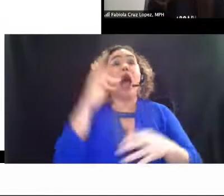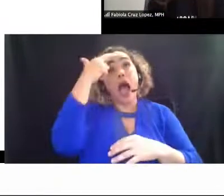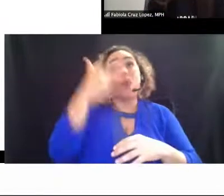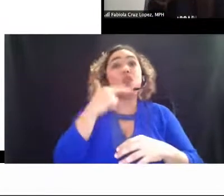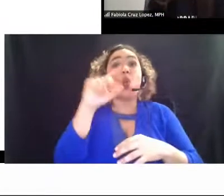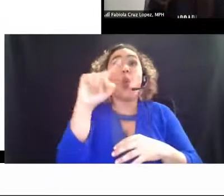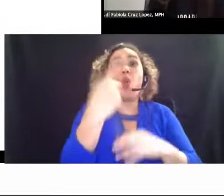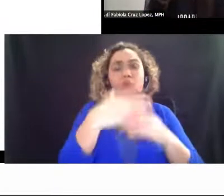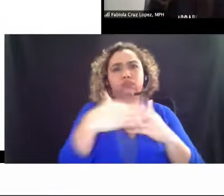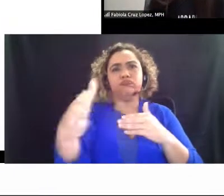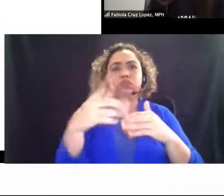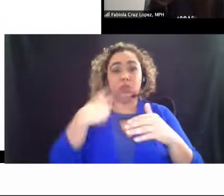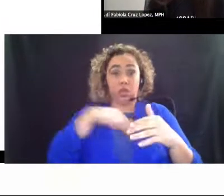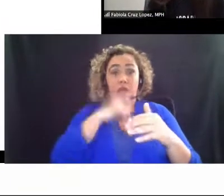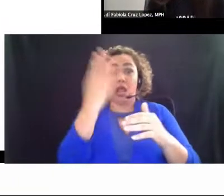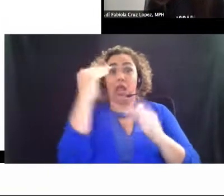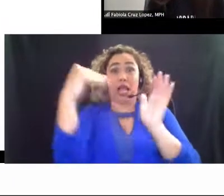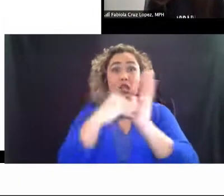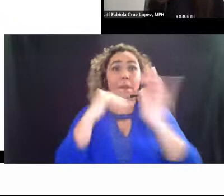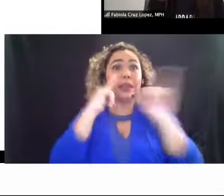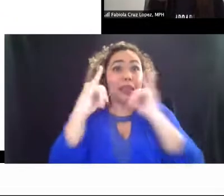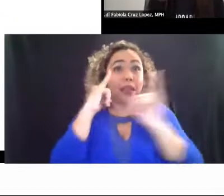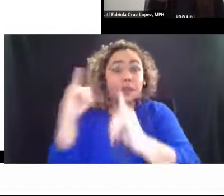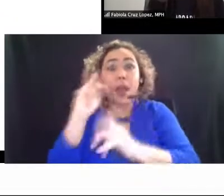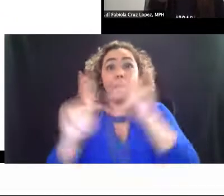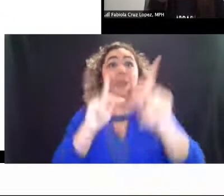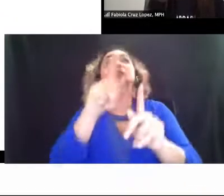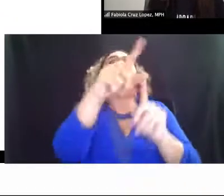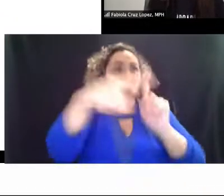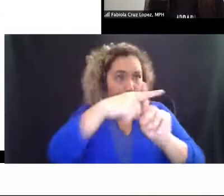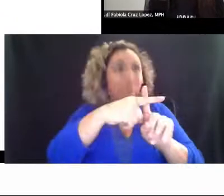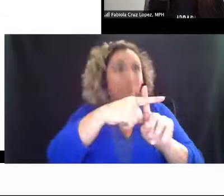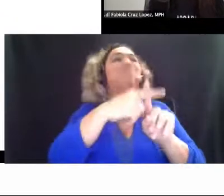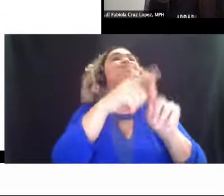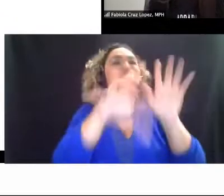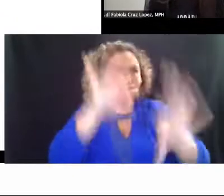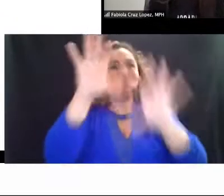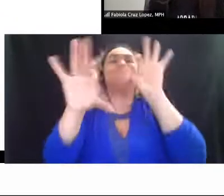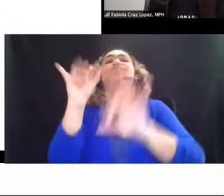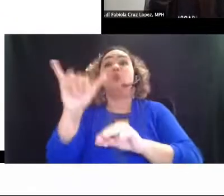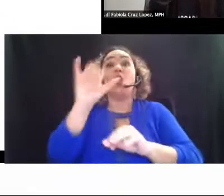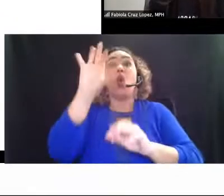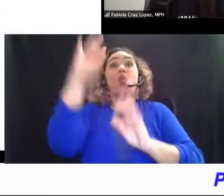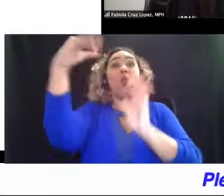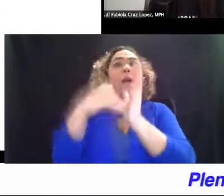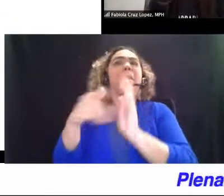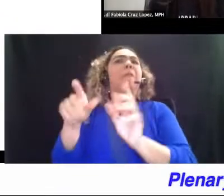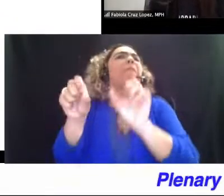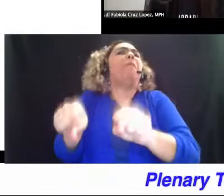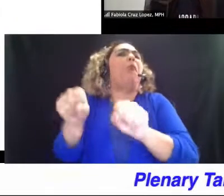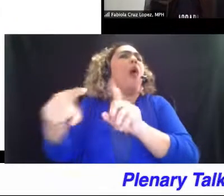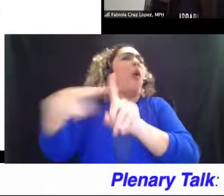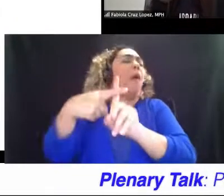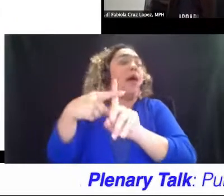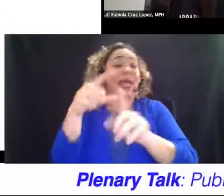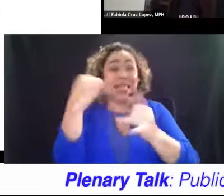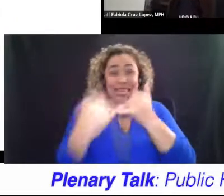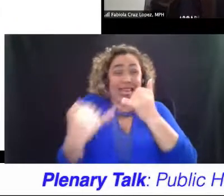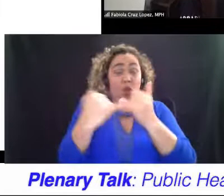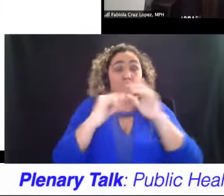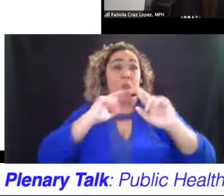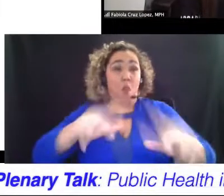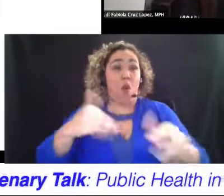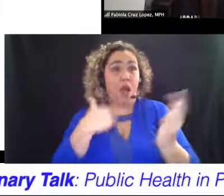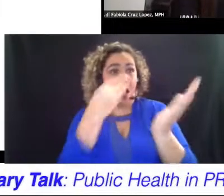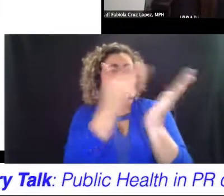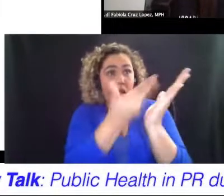realizado más de 14,000 entrevistas a casos confirmados, más de 9,000 a casos probables. El último reporte